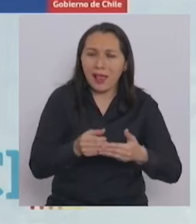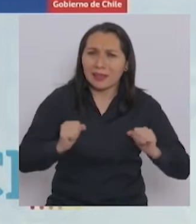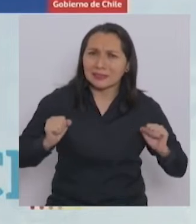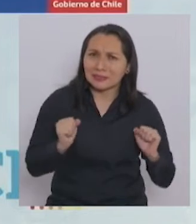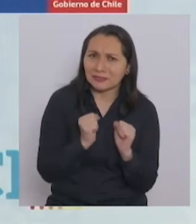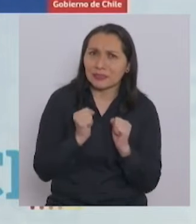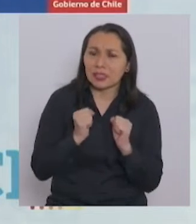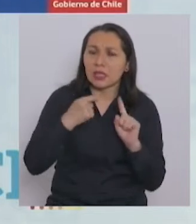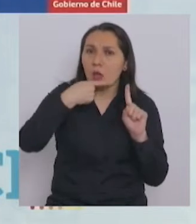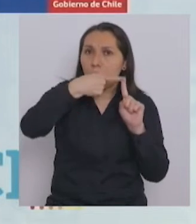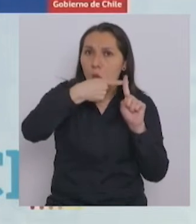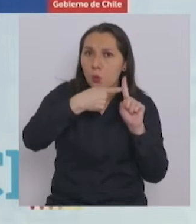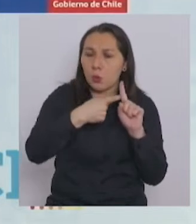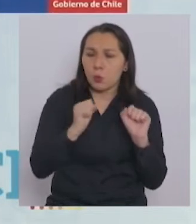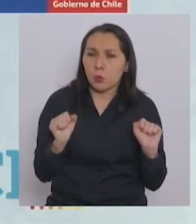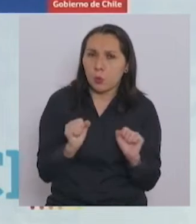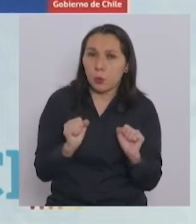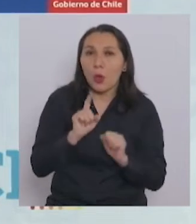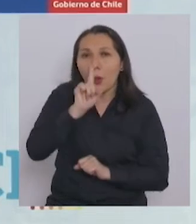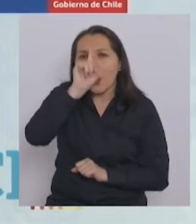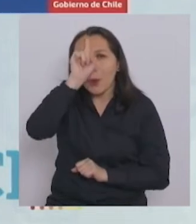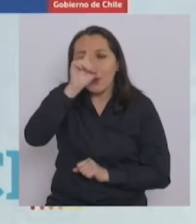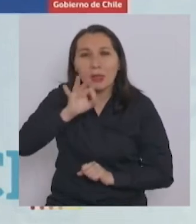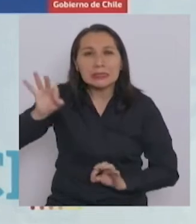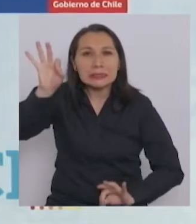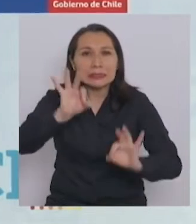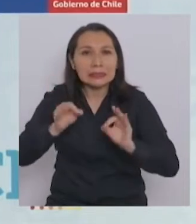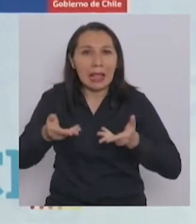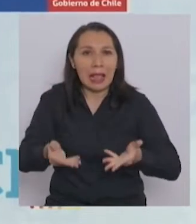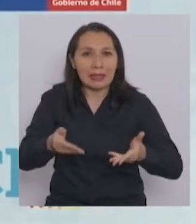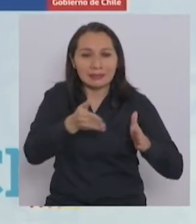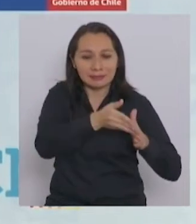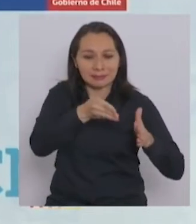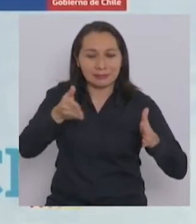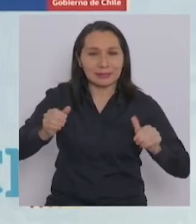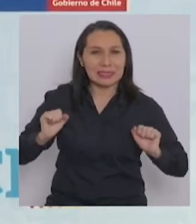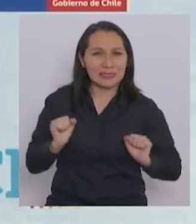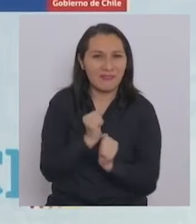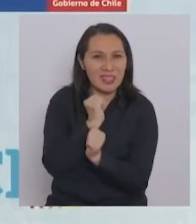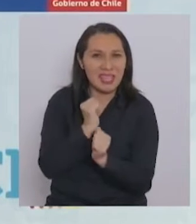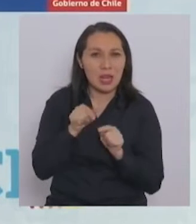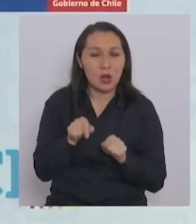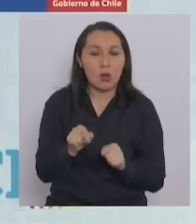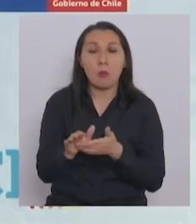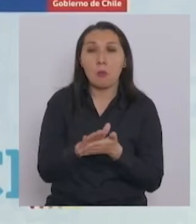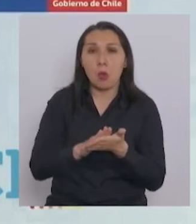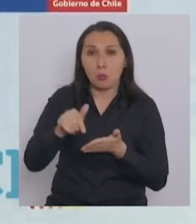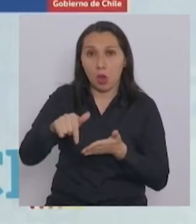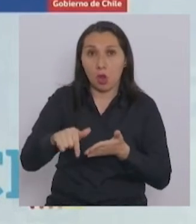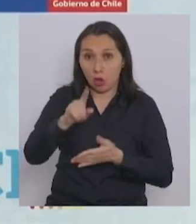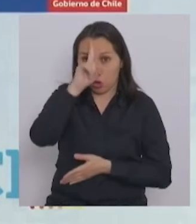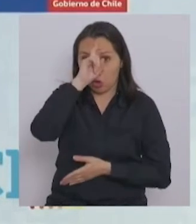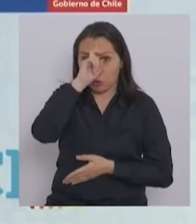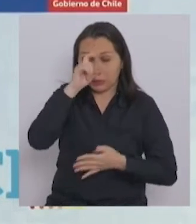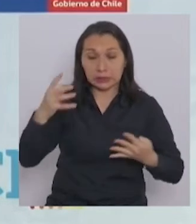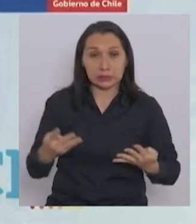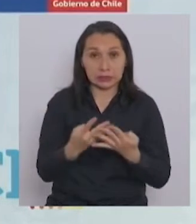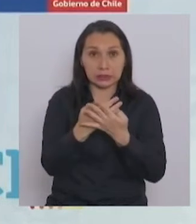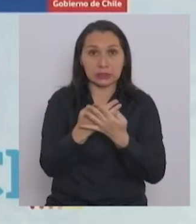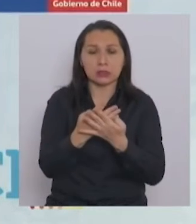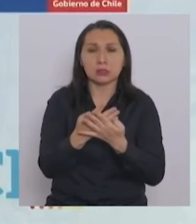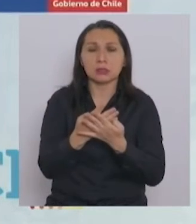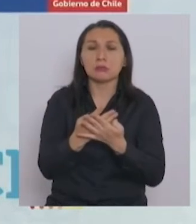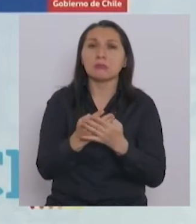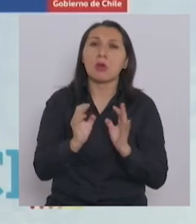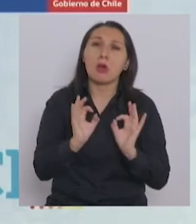y con ello los virus habituales de esta época del año. Hoy, por ejemplo, vemos que la red asistencial tiene una